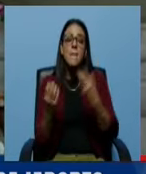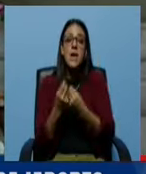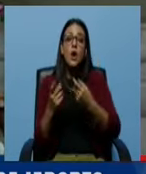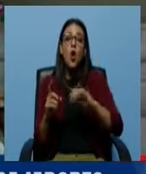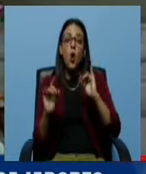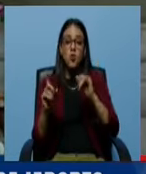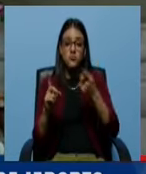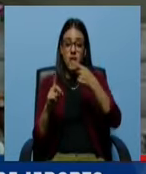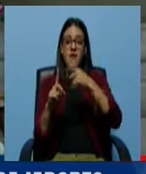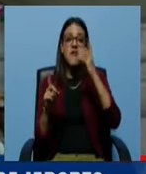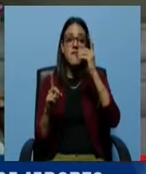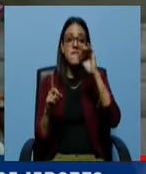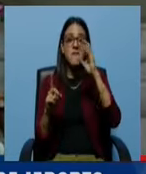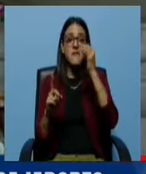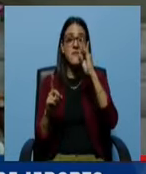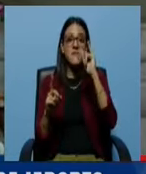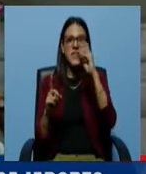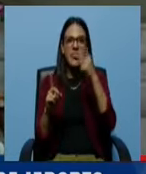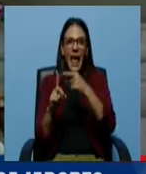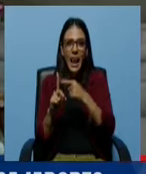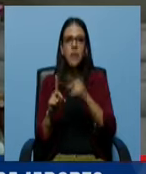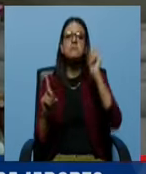también, y